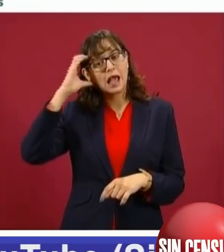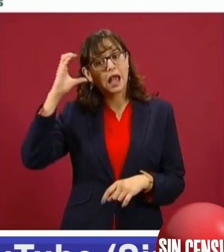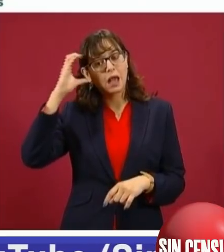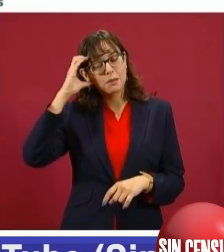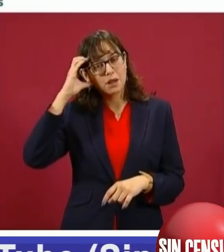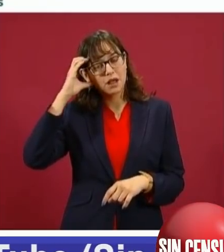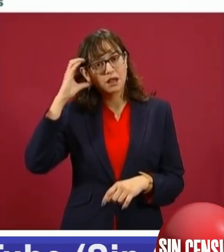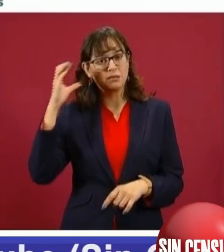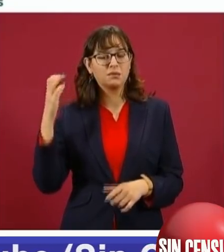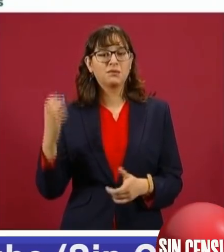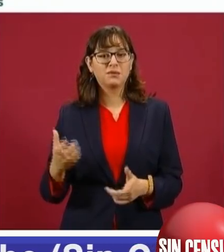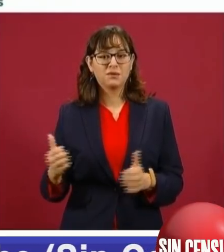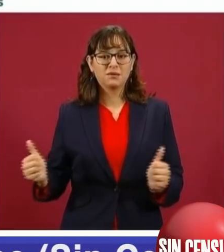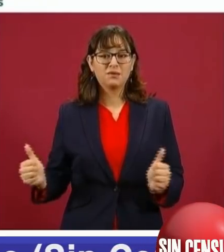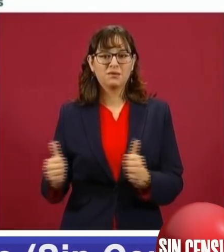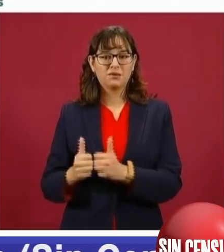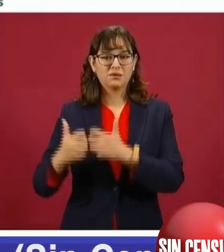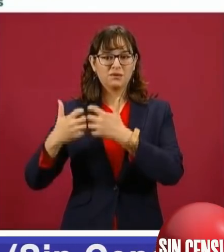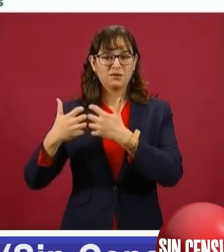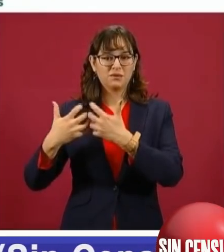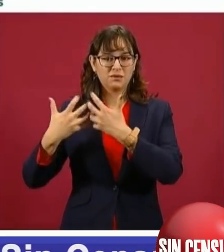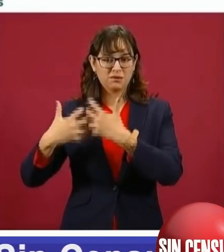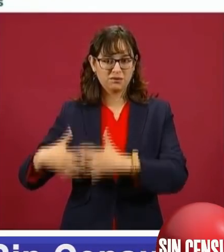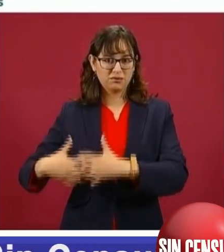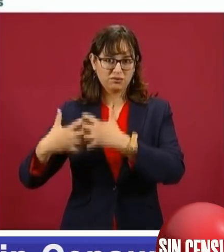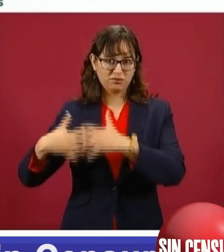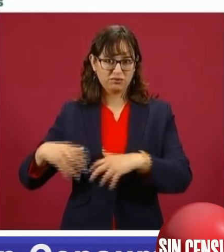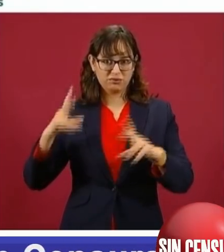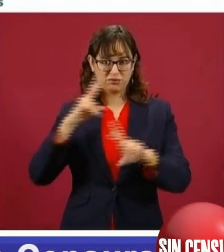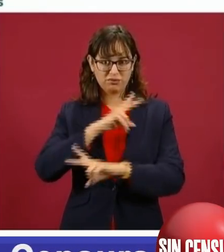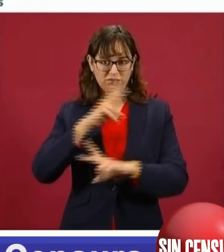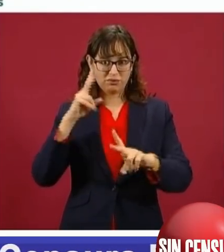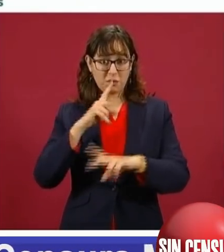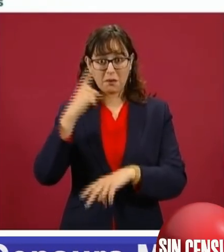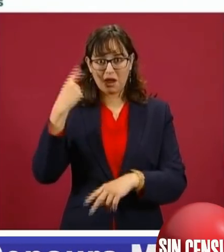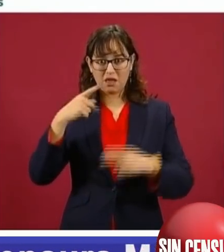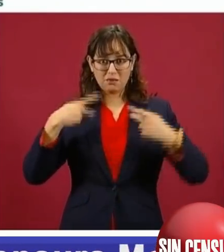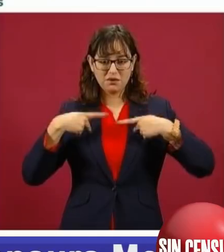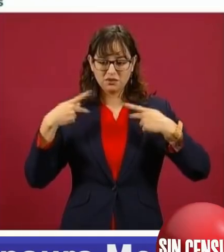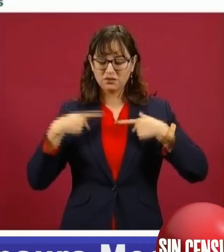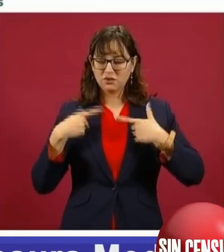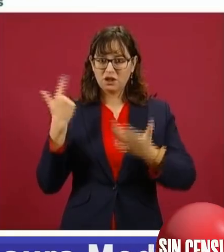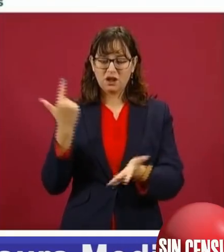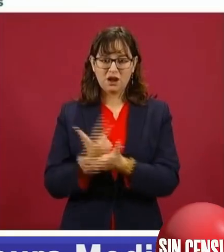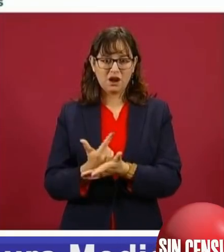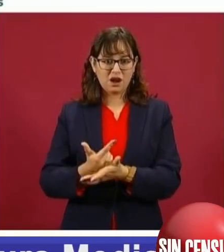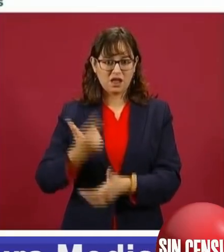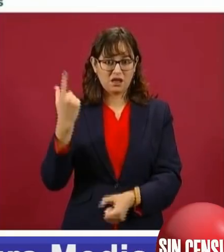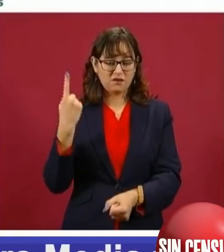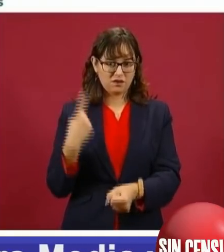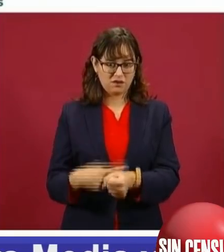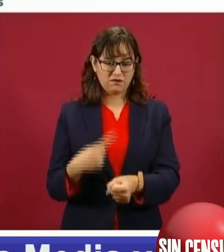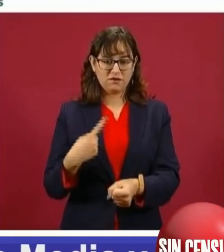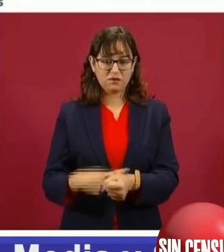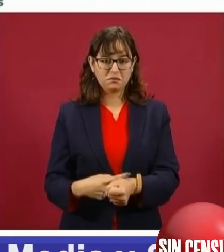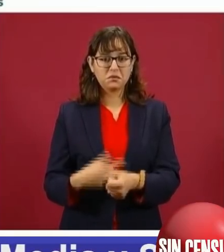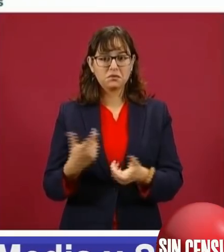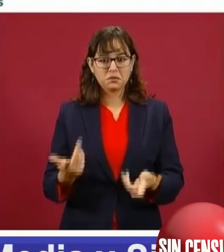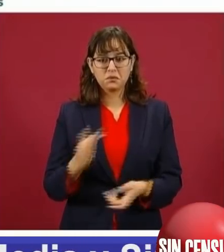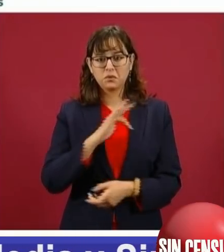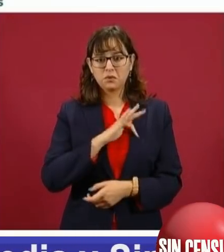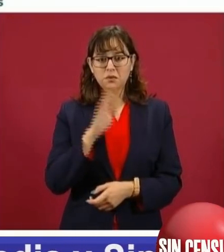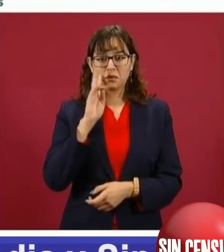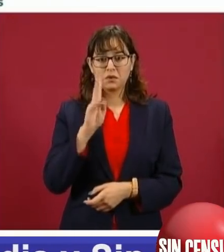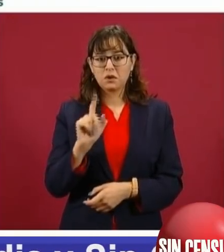personas críticamente enfermas. En nivel nacional tenemos 24% y después vemos que ninguna entidad federativa en